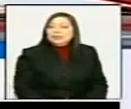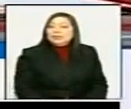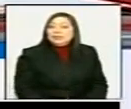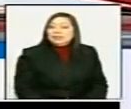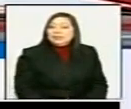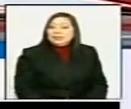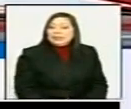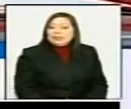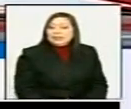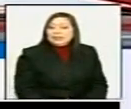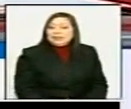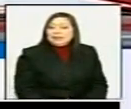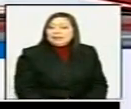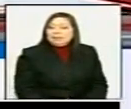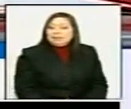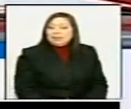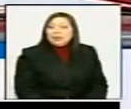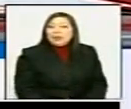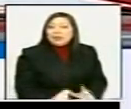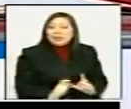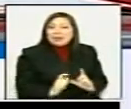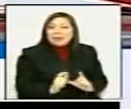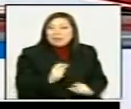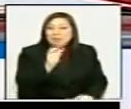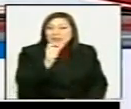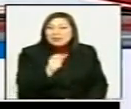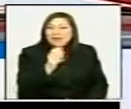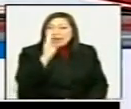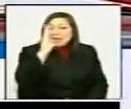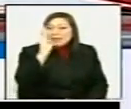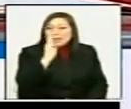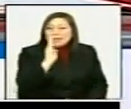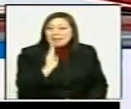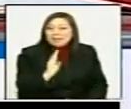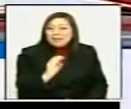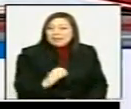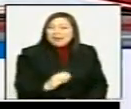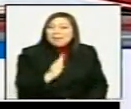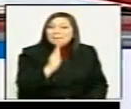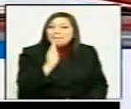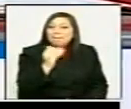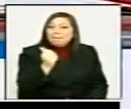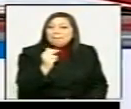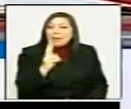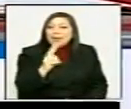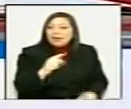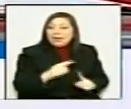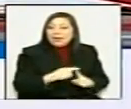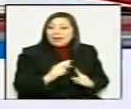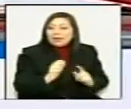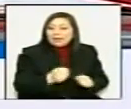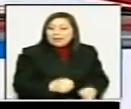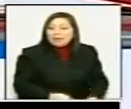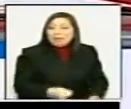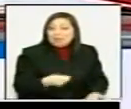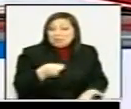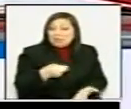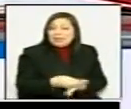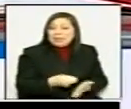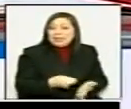expresiones del señor Barata son expresiones que dicen que ha dado un dinero